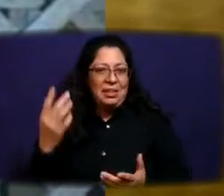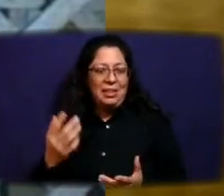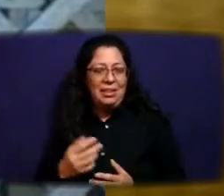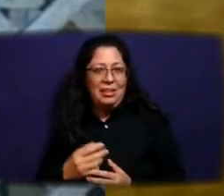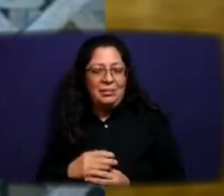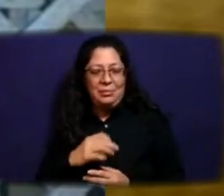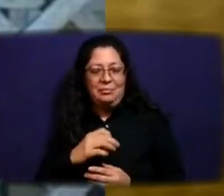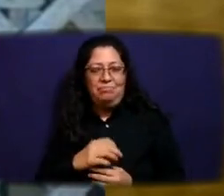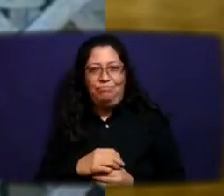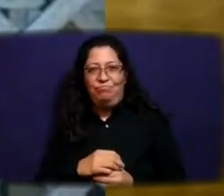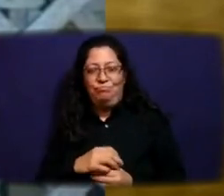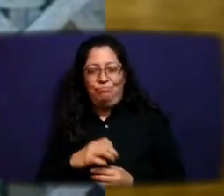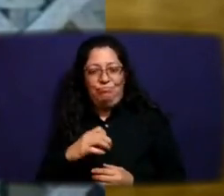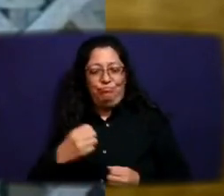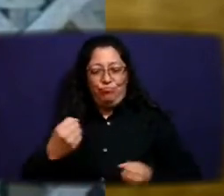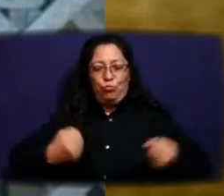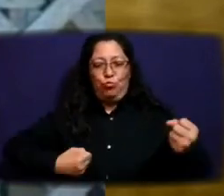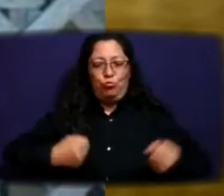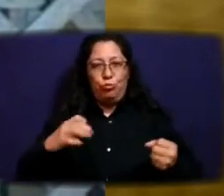excavadora,